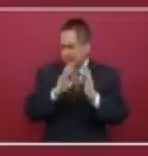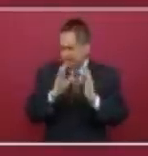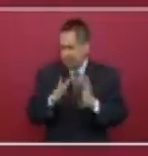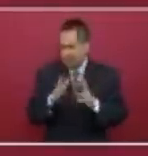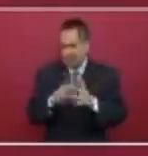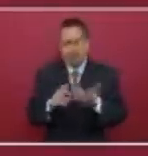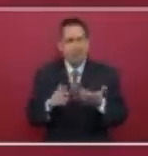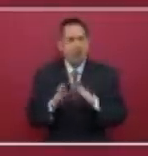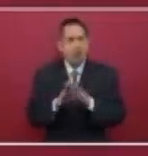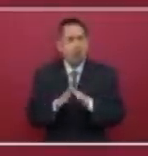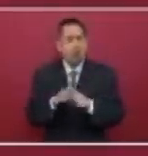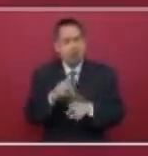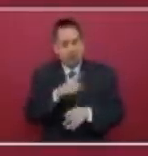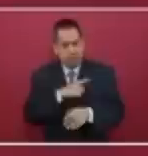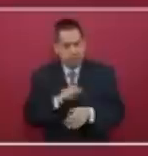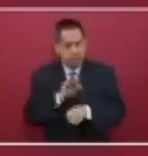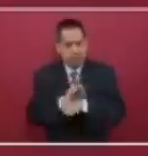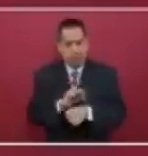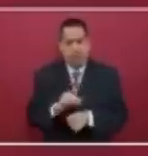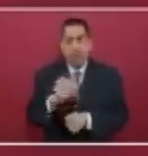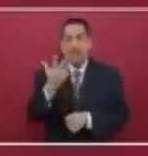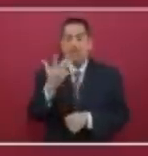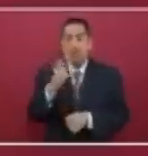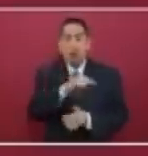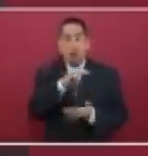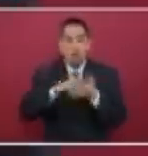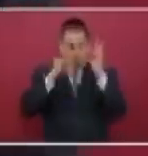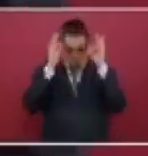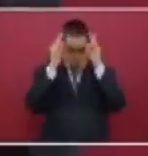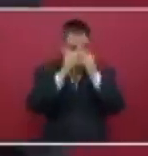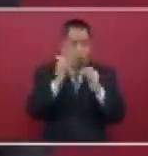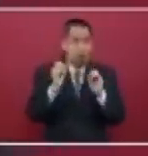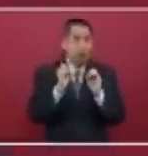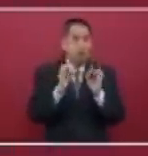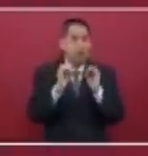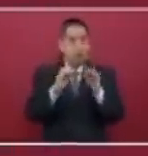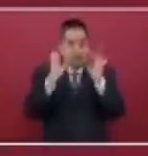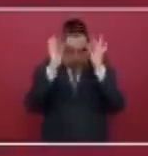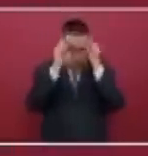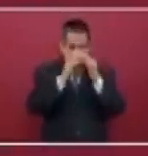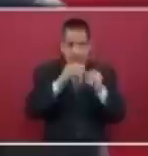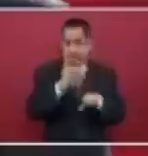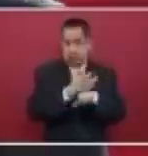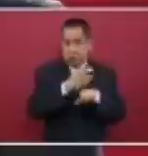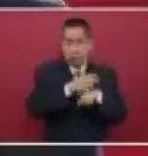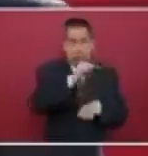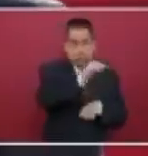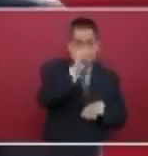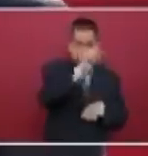tenemos que fortalecer los 50 consulados que tiene méxico en eeuu